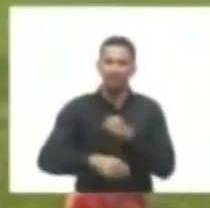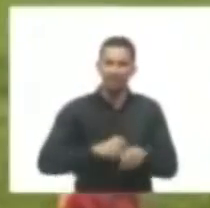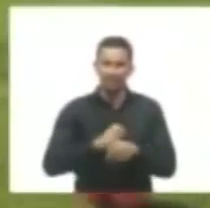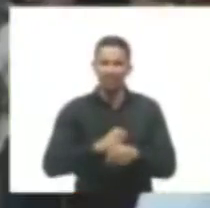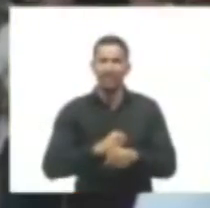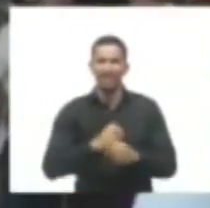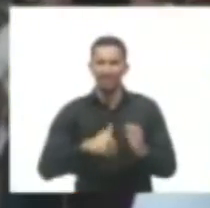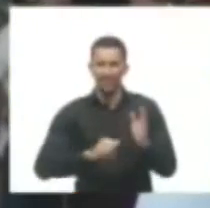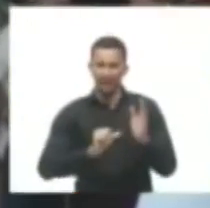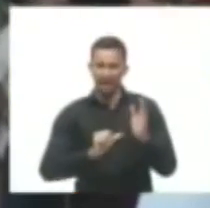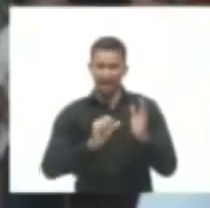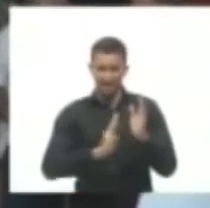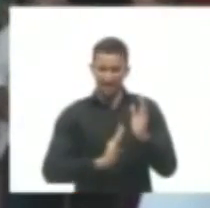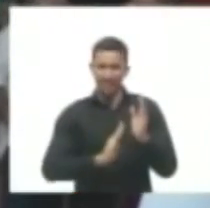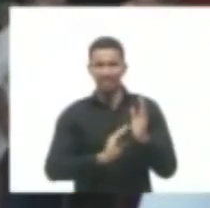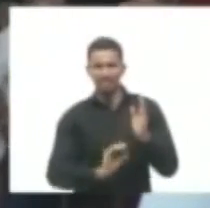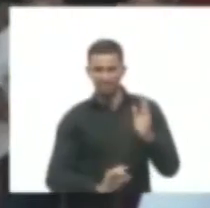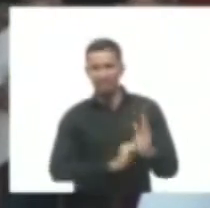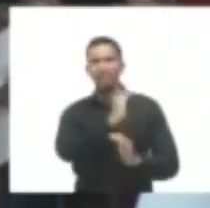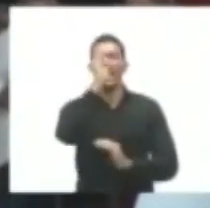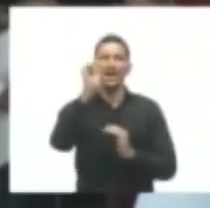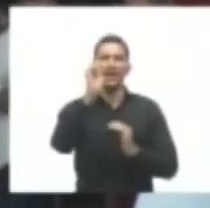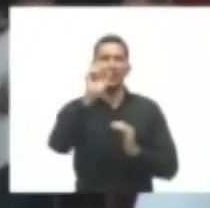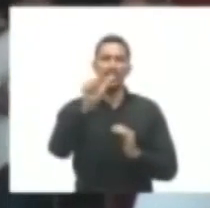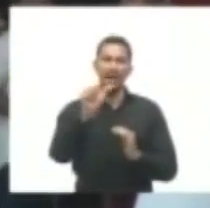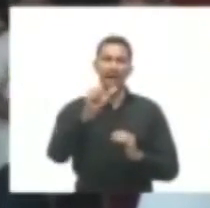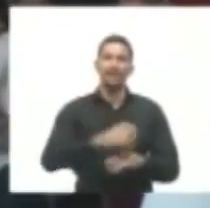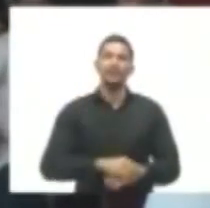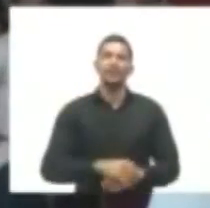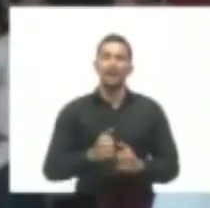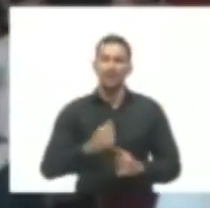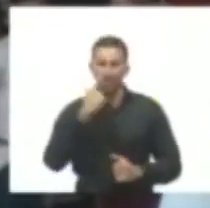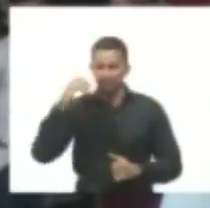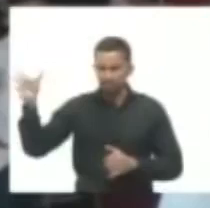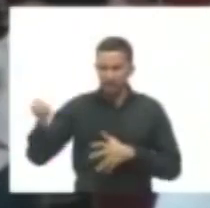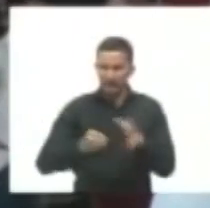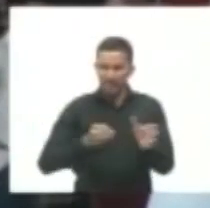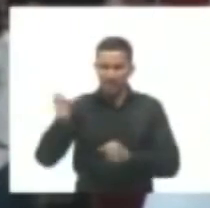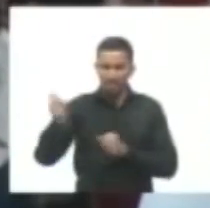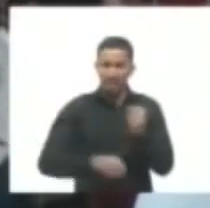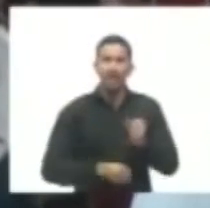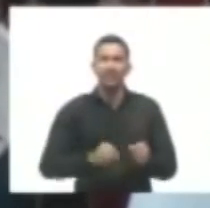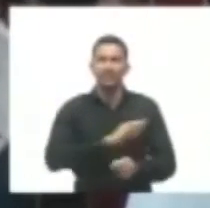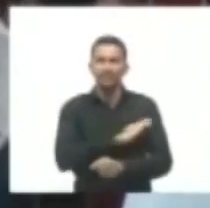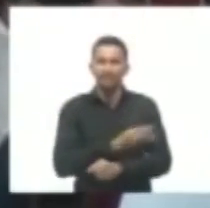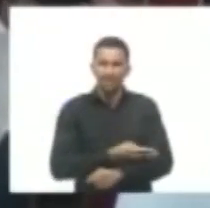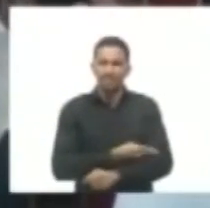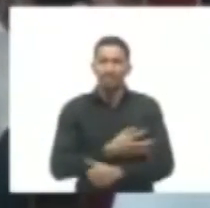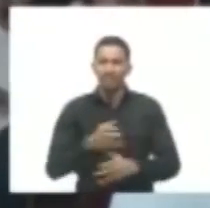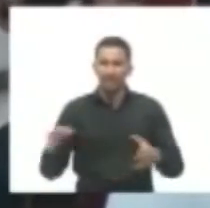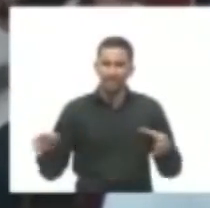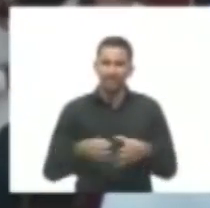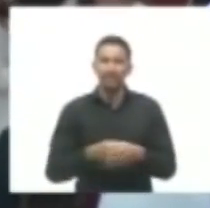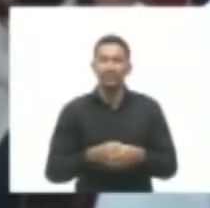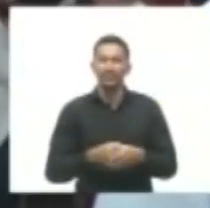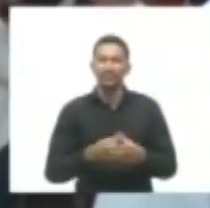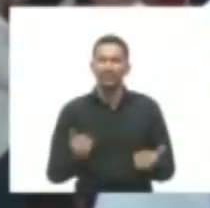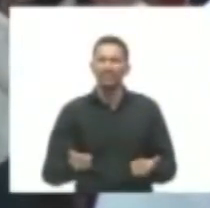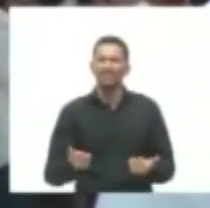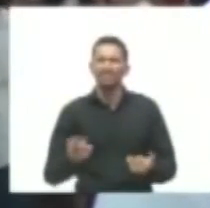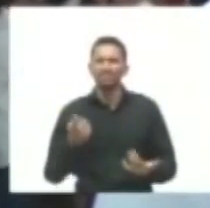subir a la A. Vimos los refuerzos que hoy queremos presentar, además porque el elemento que quisimos